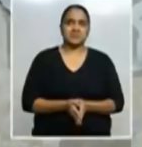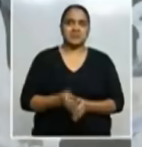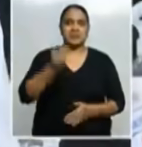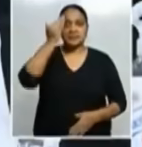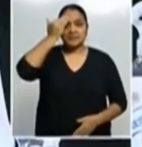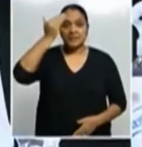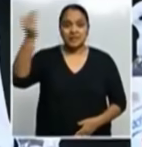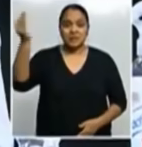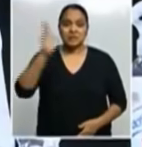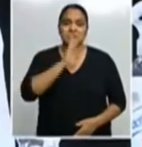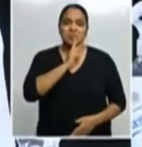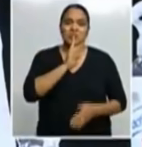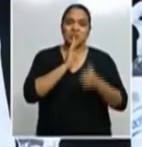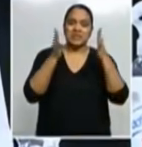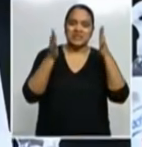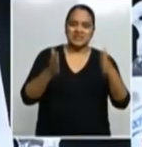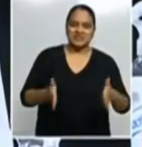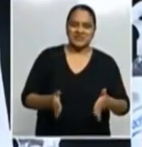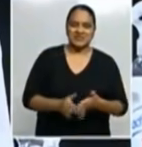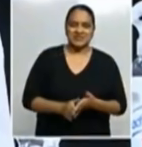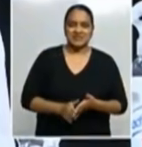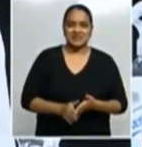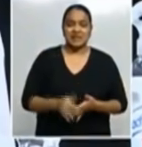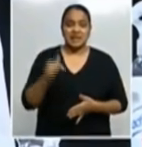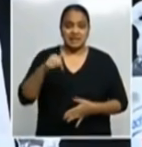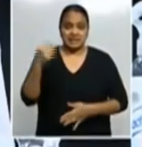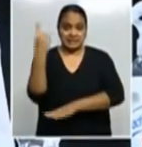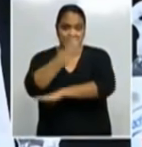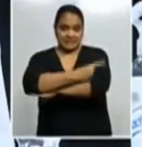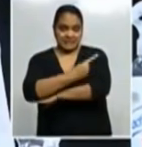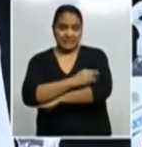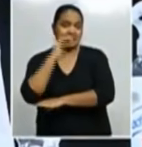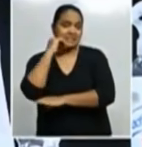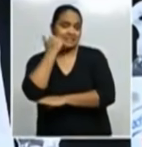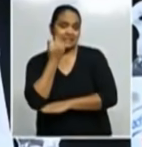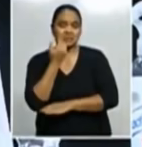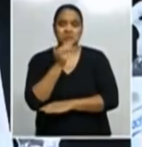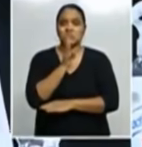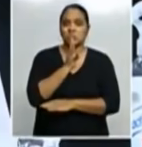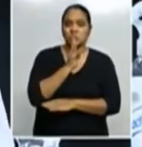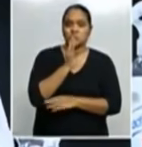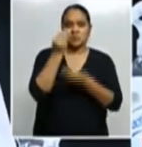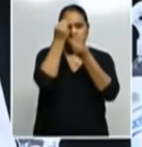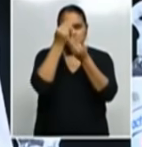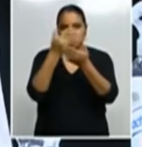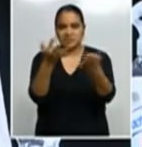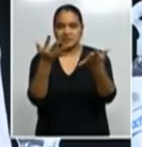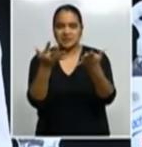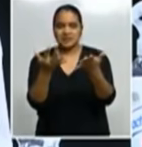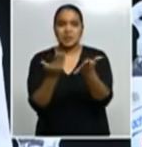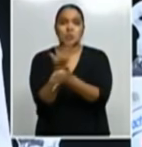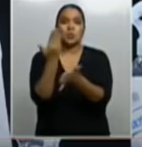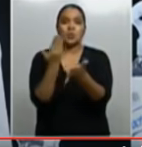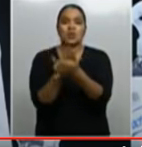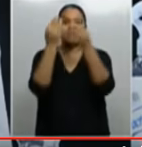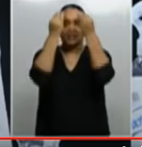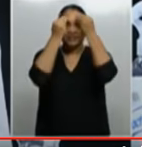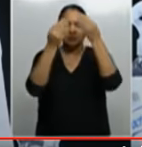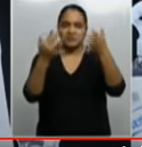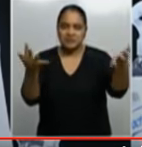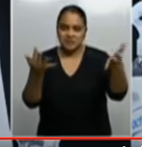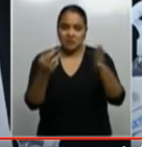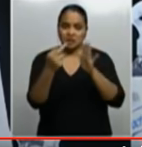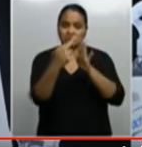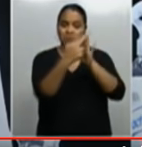Saludos, compatriotas. El día de hoy queremos conversar con ustedes, darles a conocer